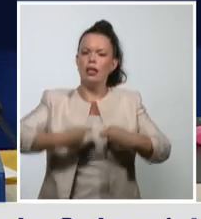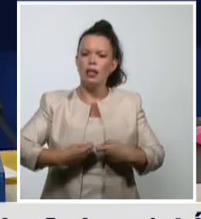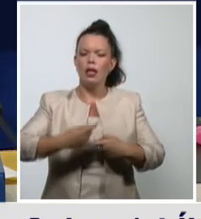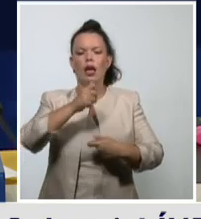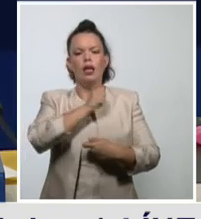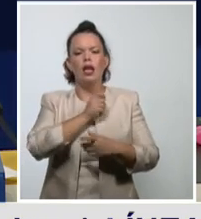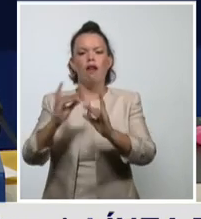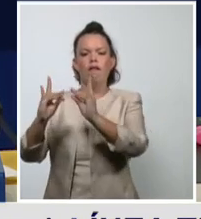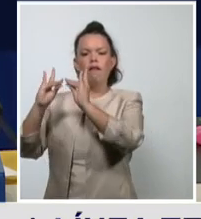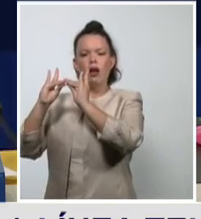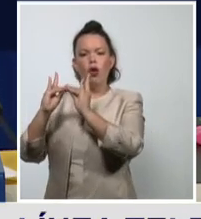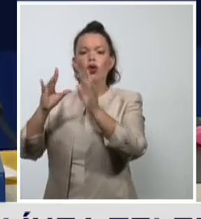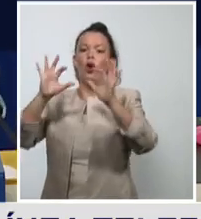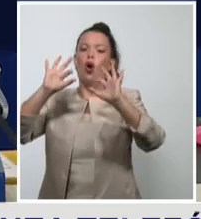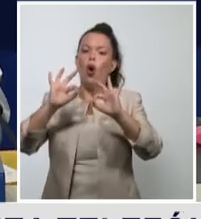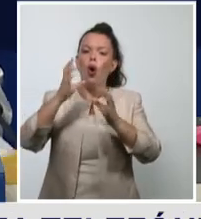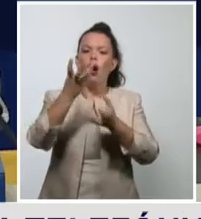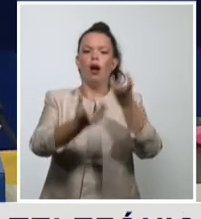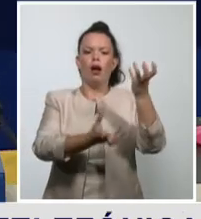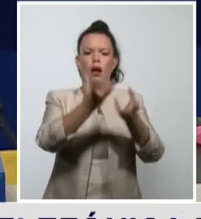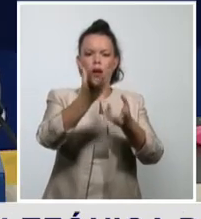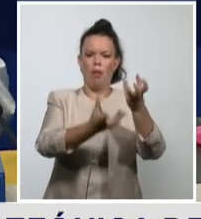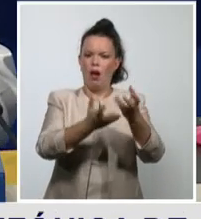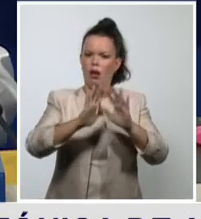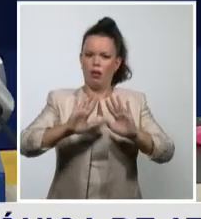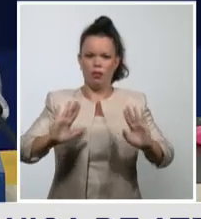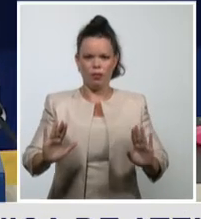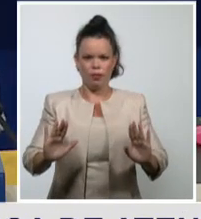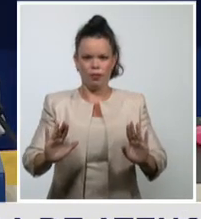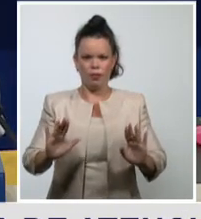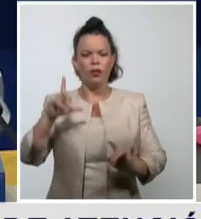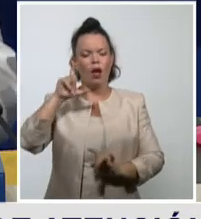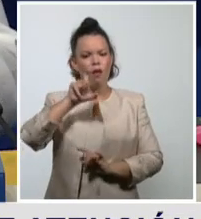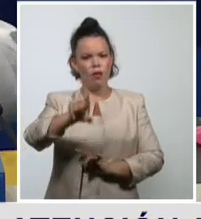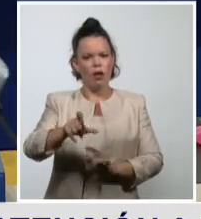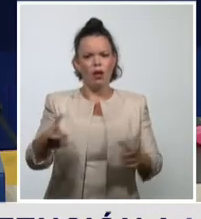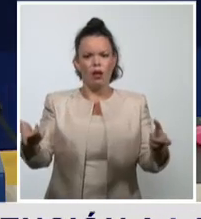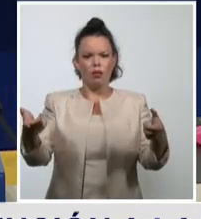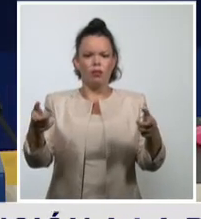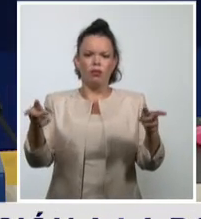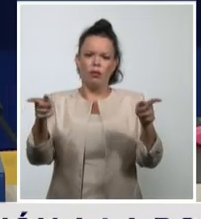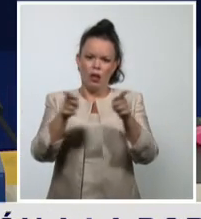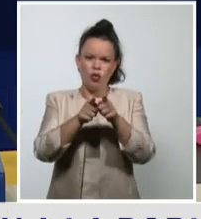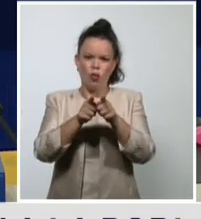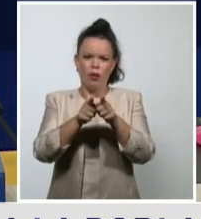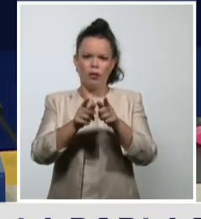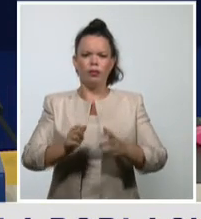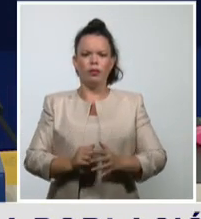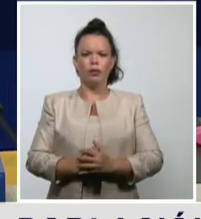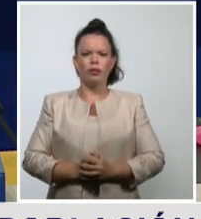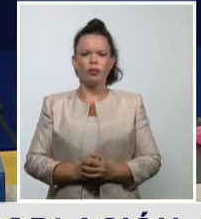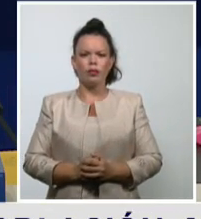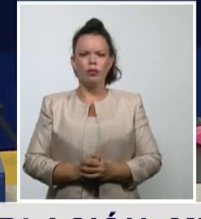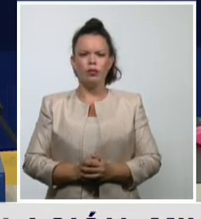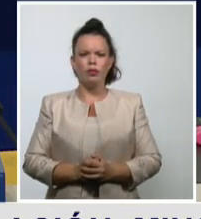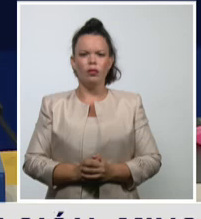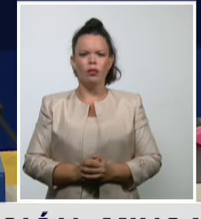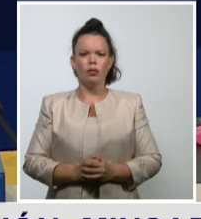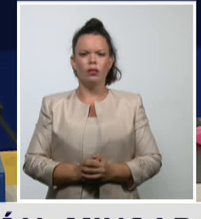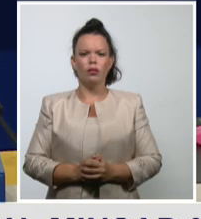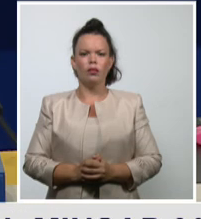familia. Finalmente, resumiendo todo lo que he dicho, si no está prohibido, al